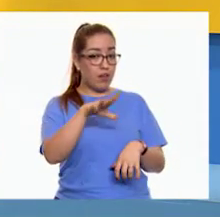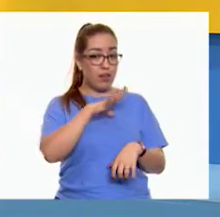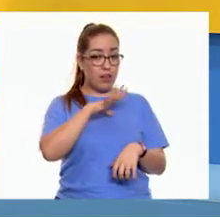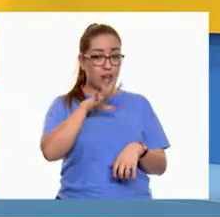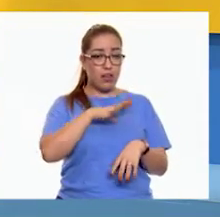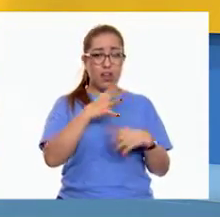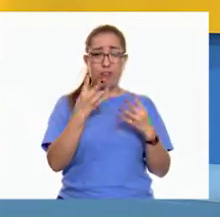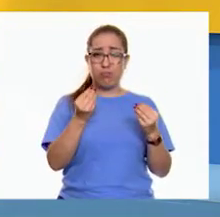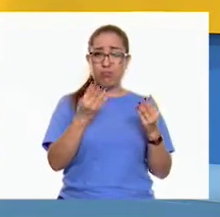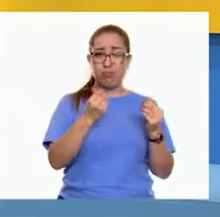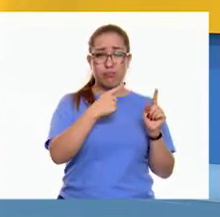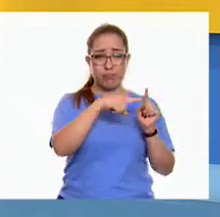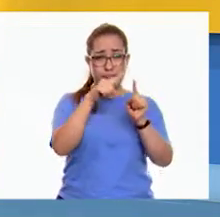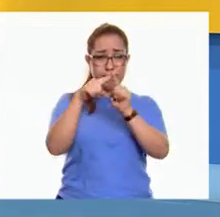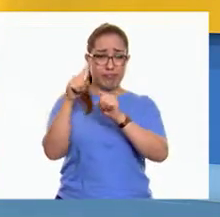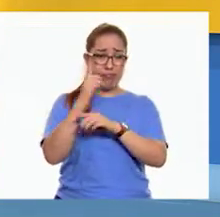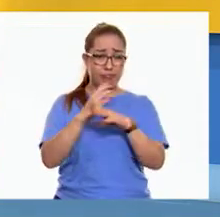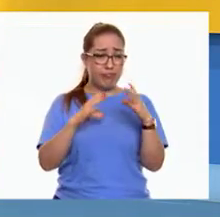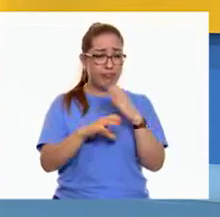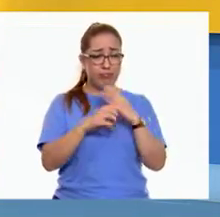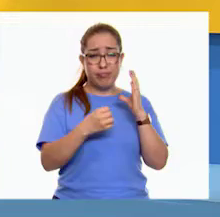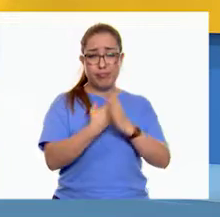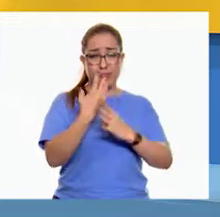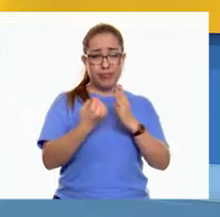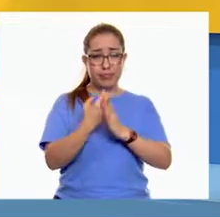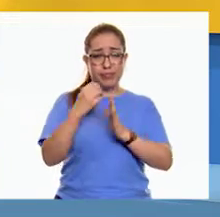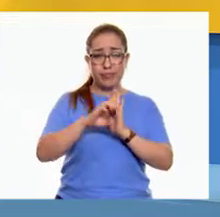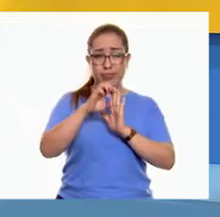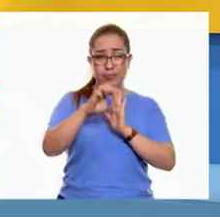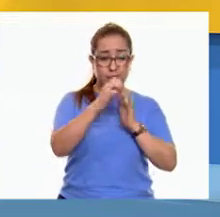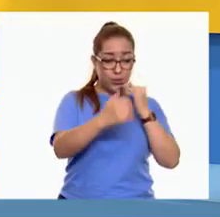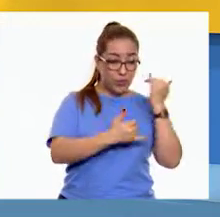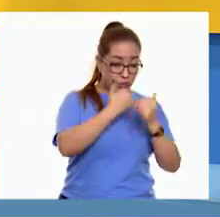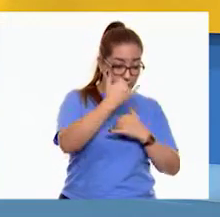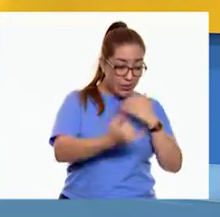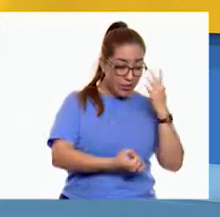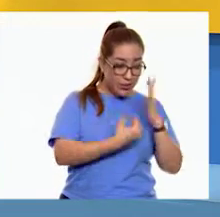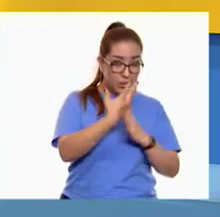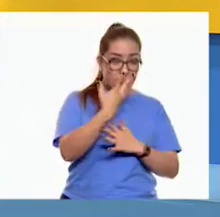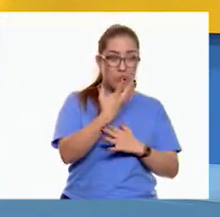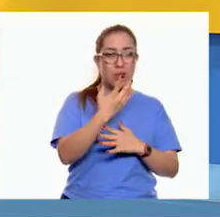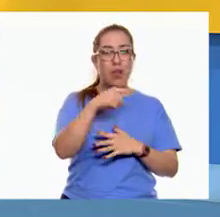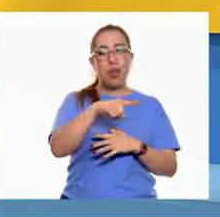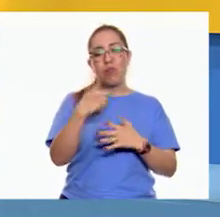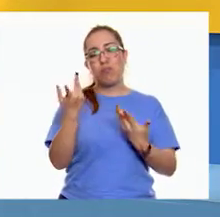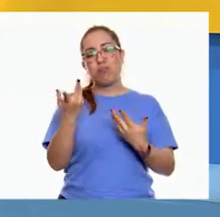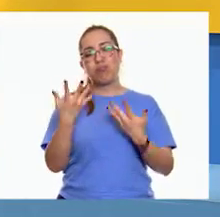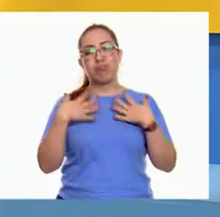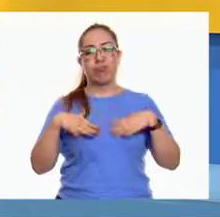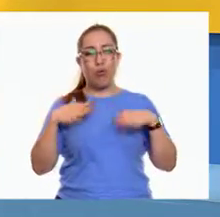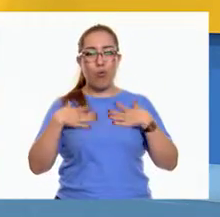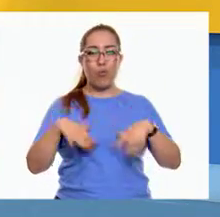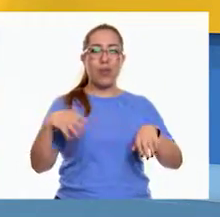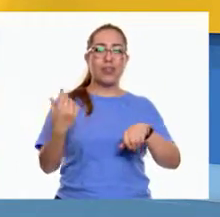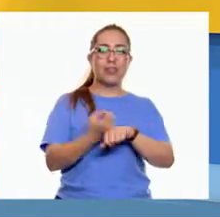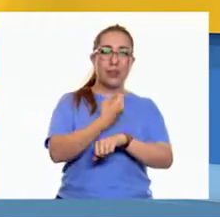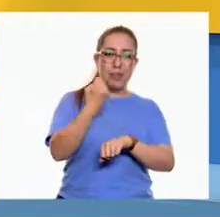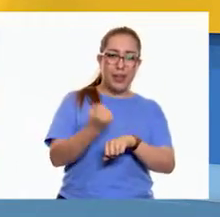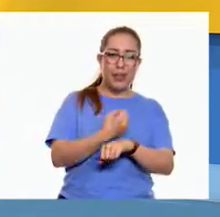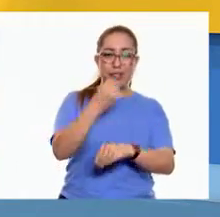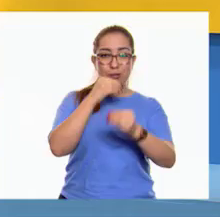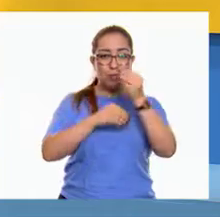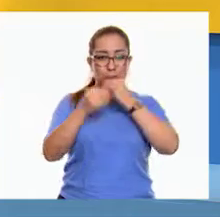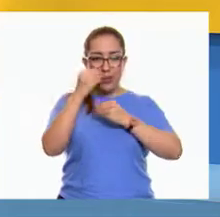enorme variedad de mercancías nuevas, desde electrodomésticos y juguetes hasta ropa, zapatos y comida procesada. Para